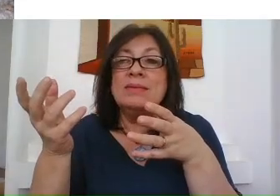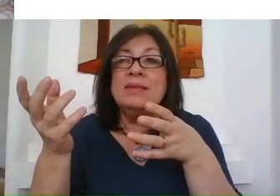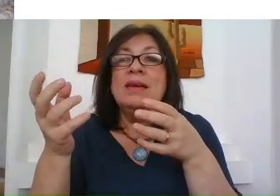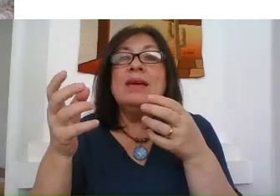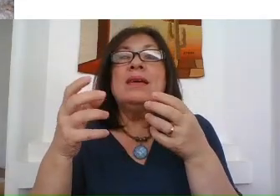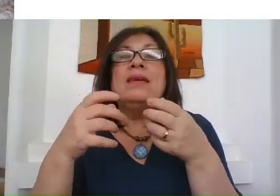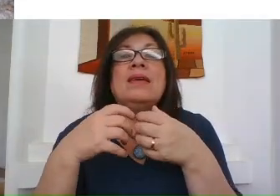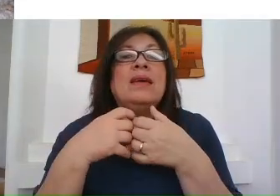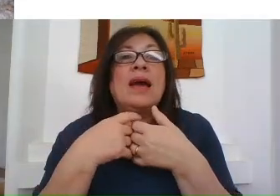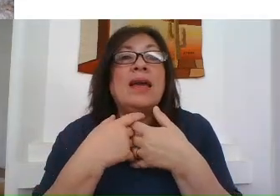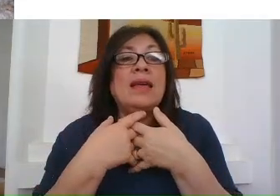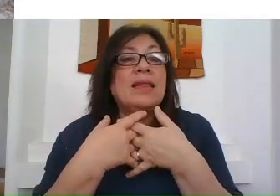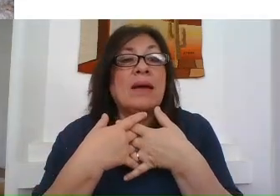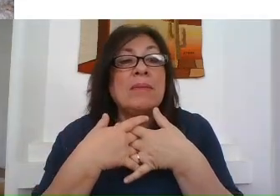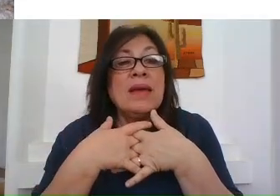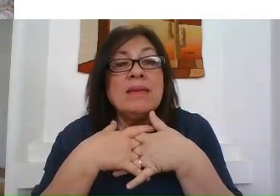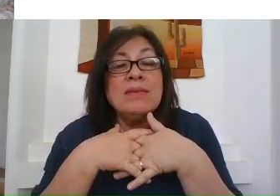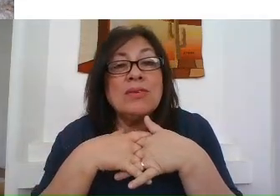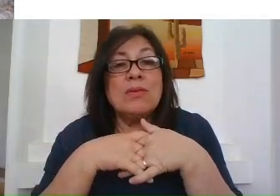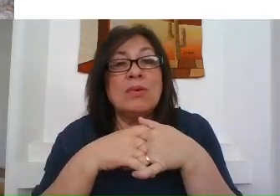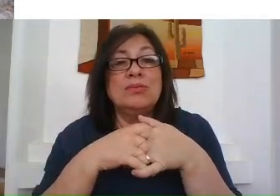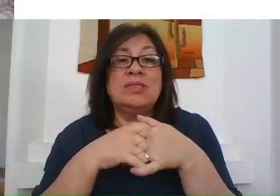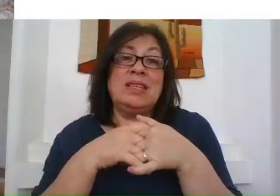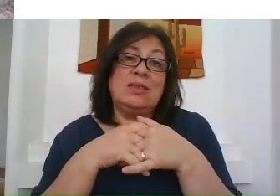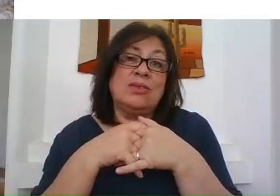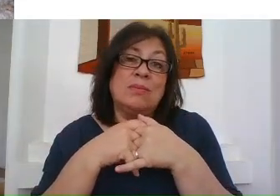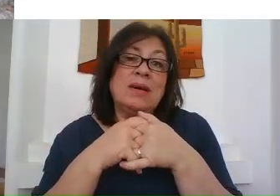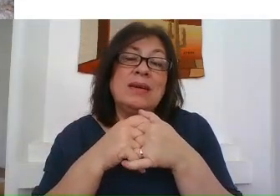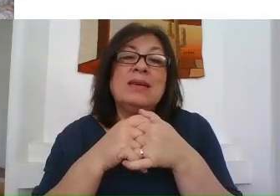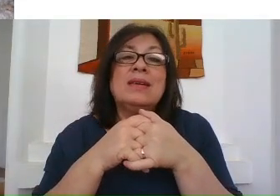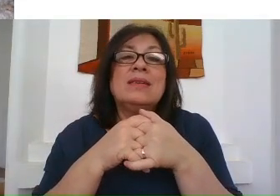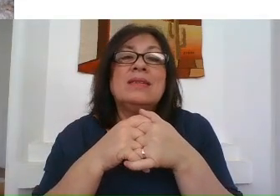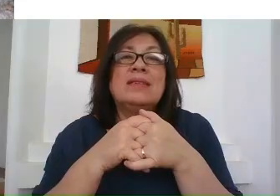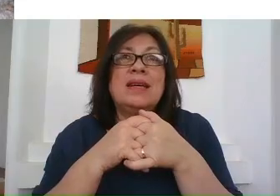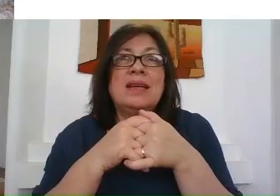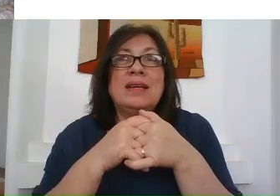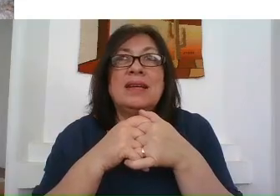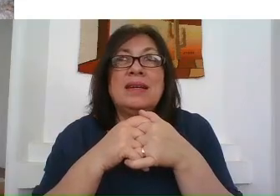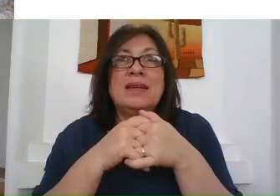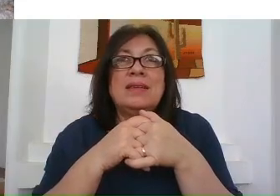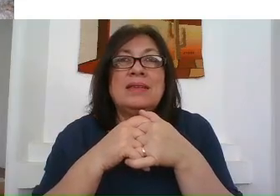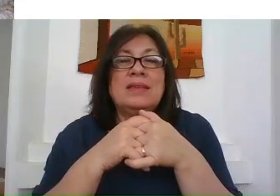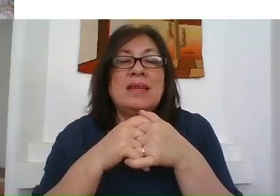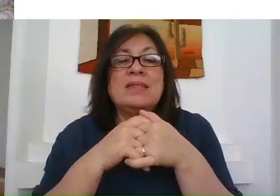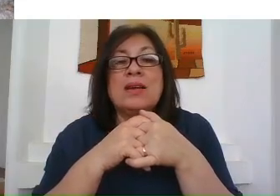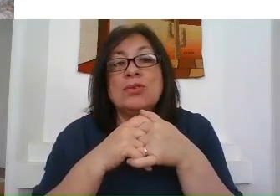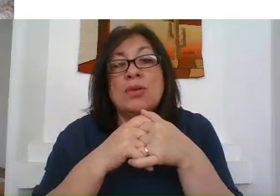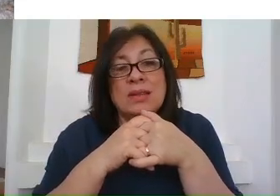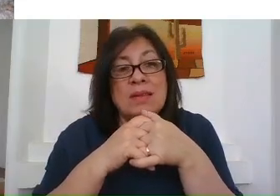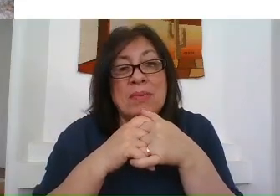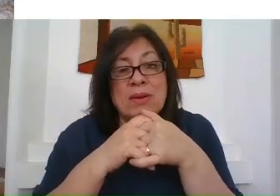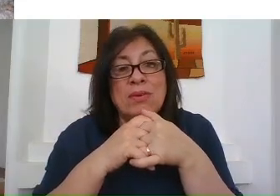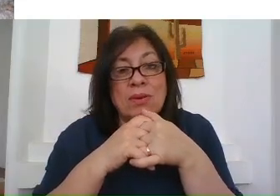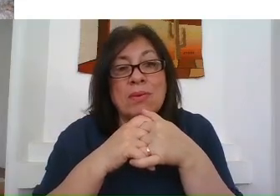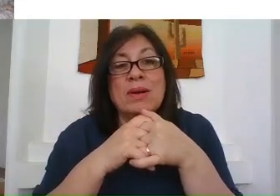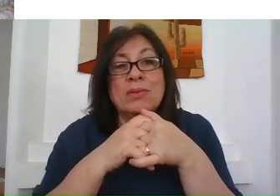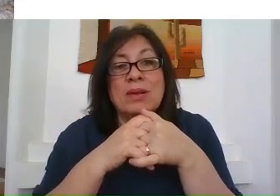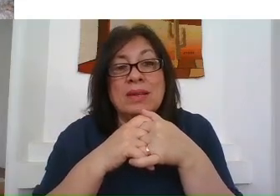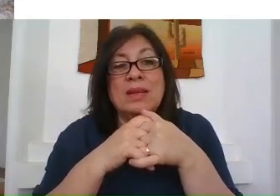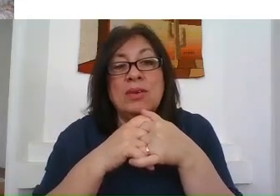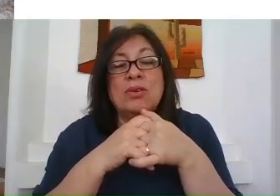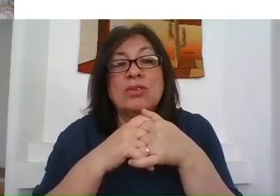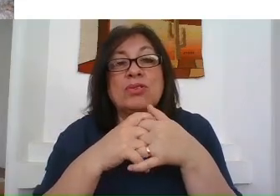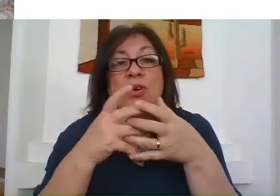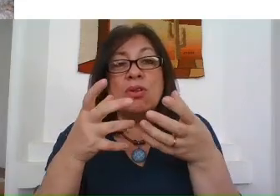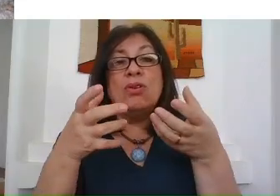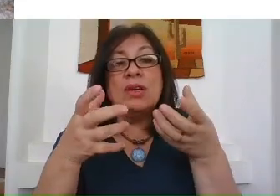mira. Y hay también como un síntoma de desarrollo atípico cuando